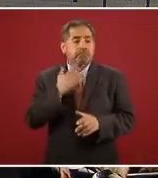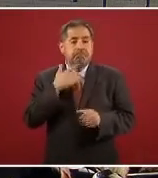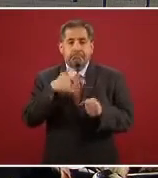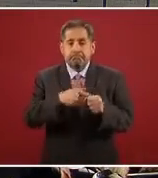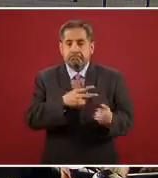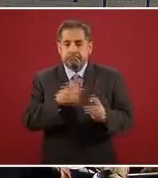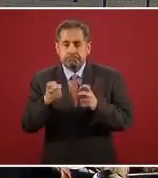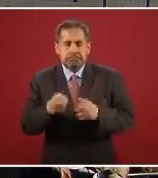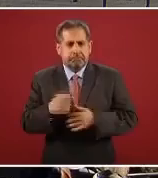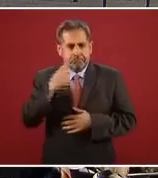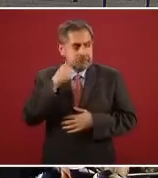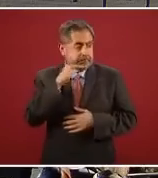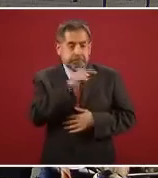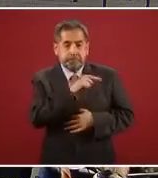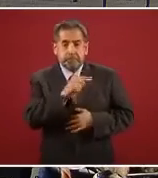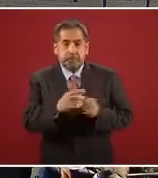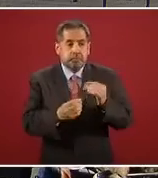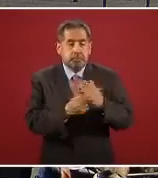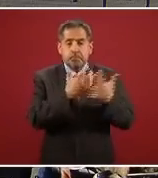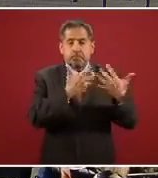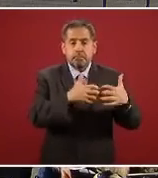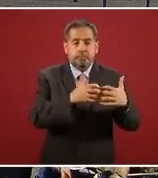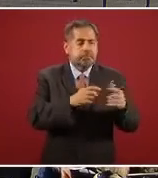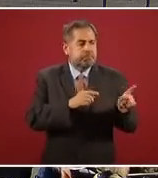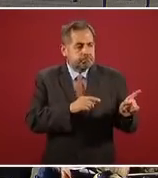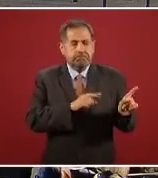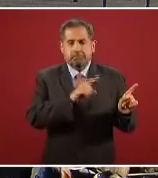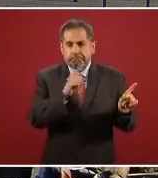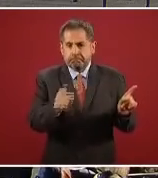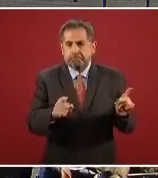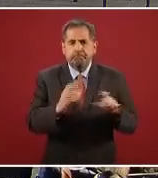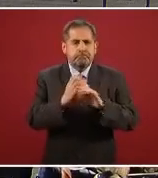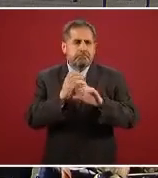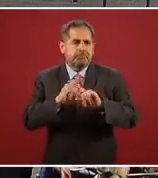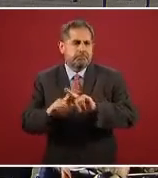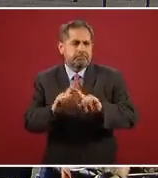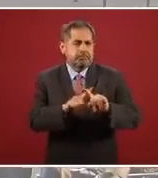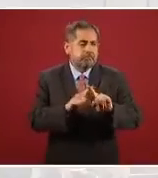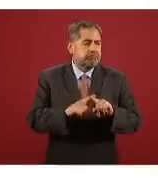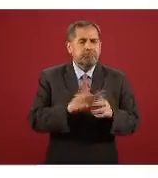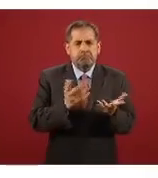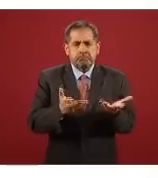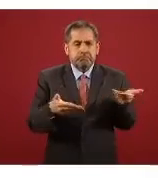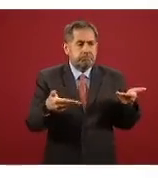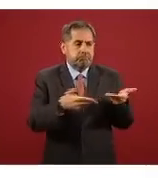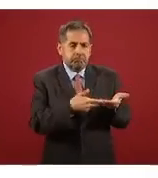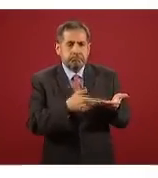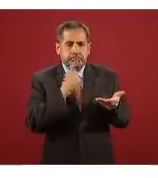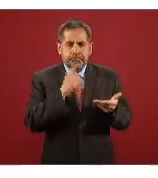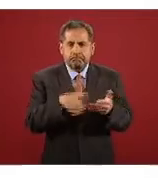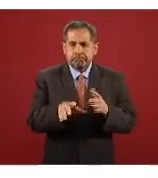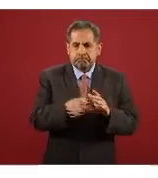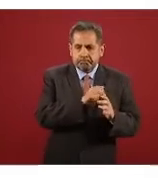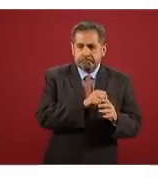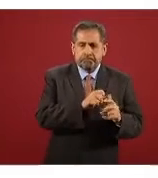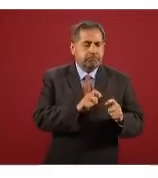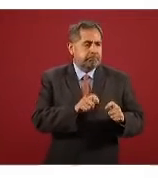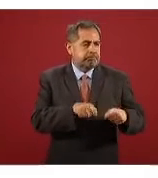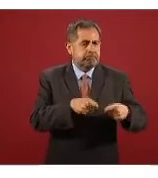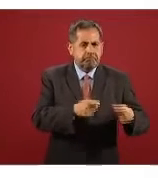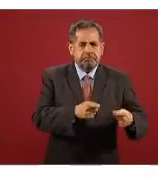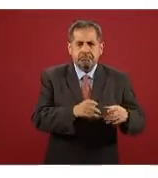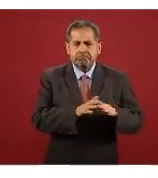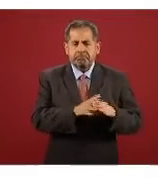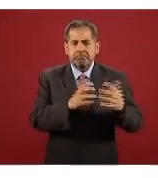gestación de empresas de transporte público, se generó un mecanismo para poder obtener recursos y competir de